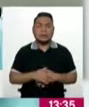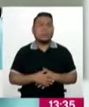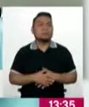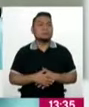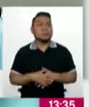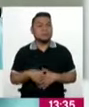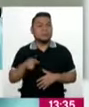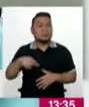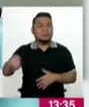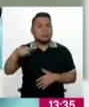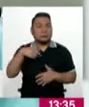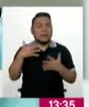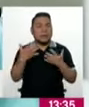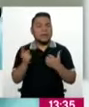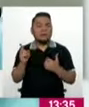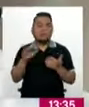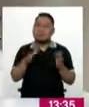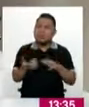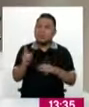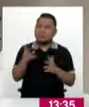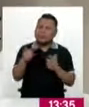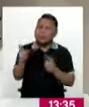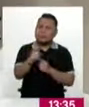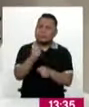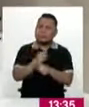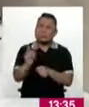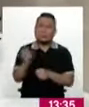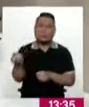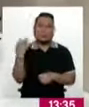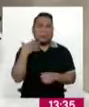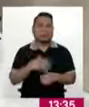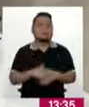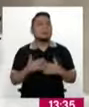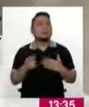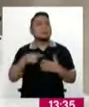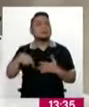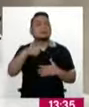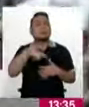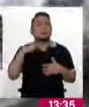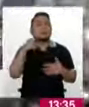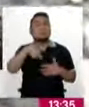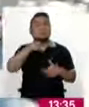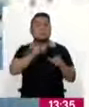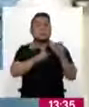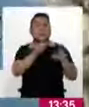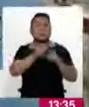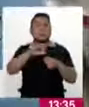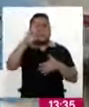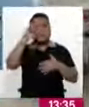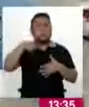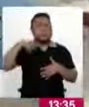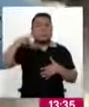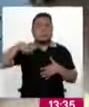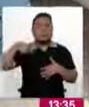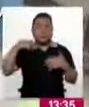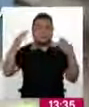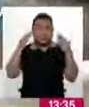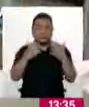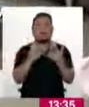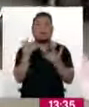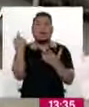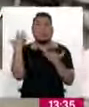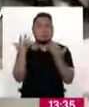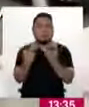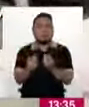no vayas a trabajar no queremos que mueras pero yo decía los pacientes me necesitan en esos tiempos no había mucho personal